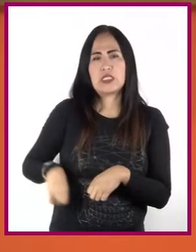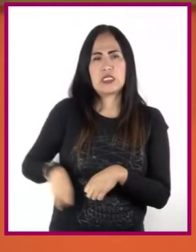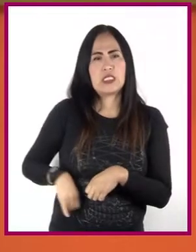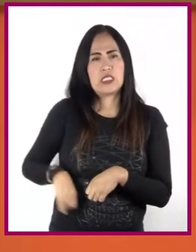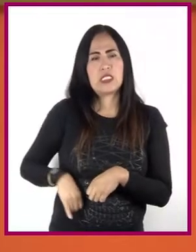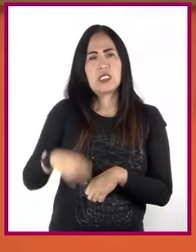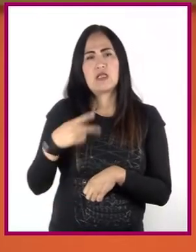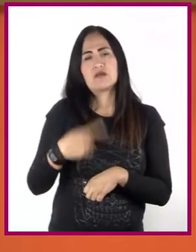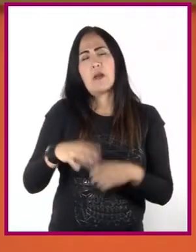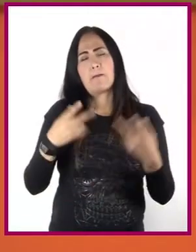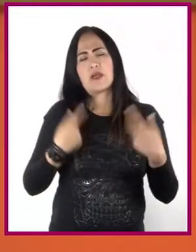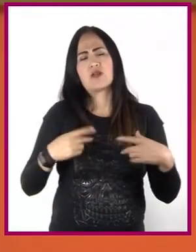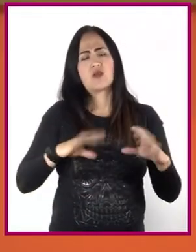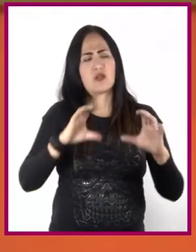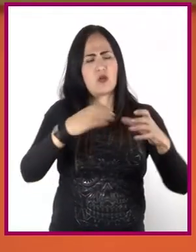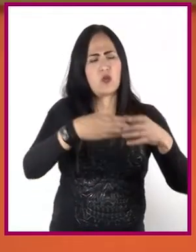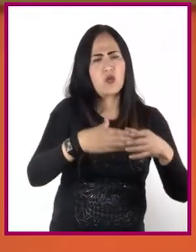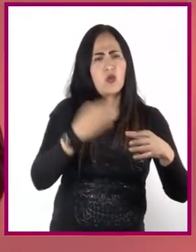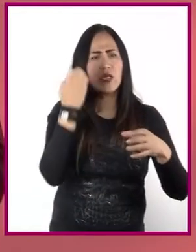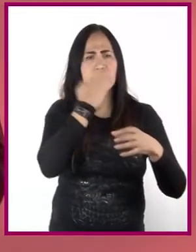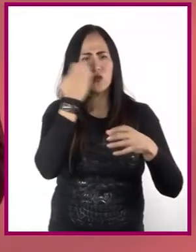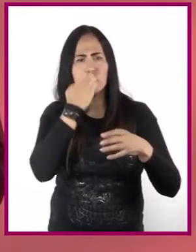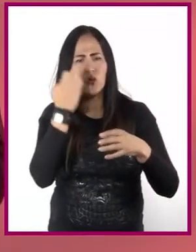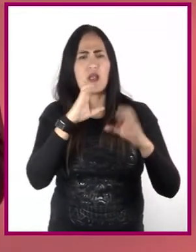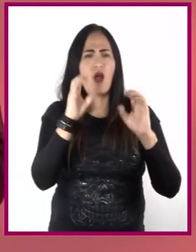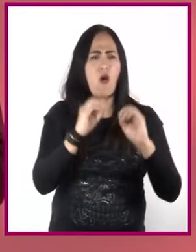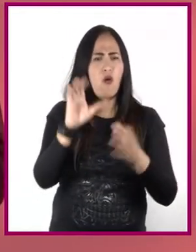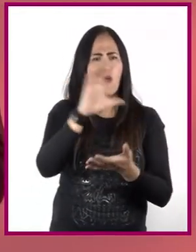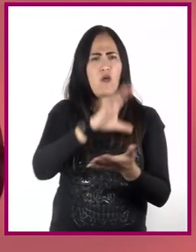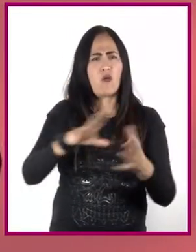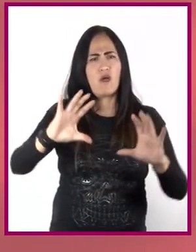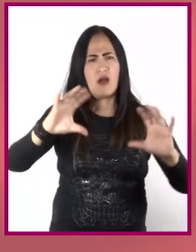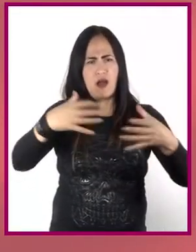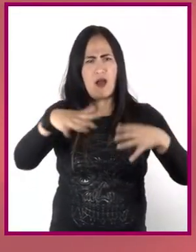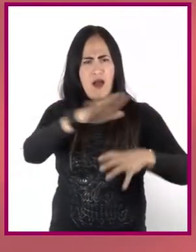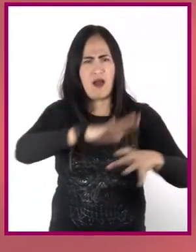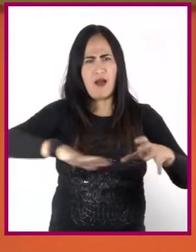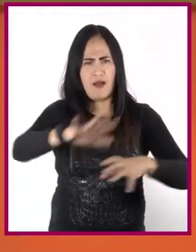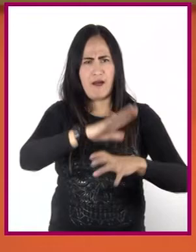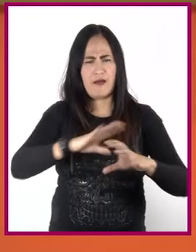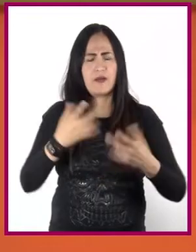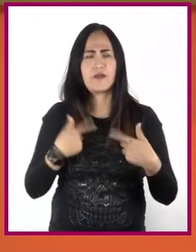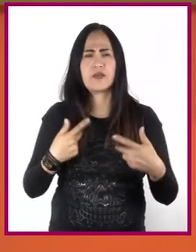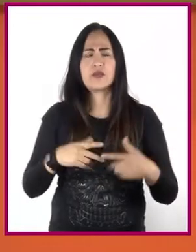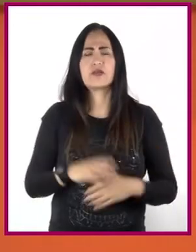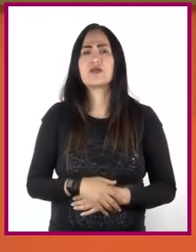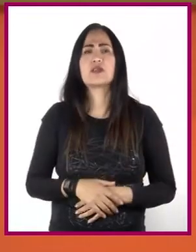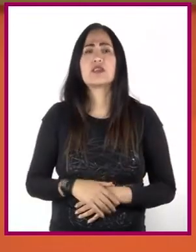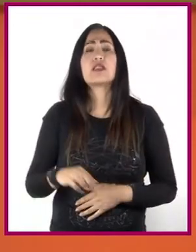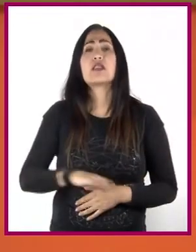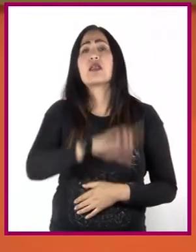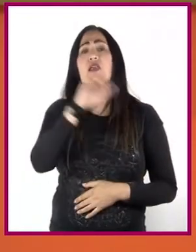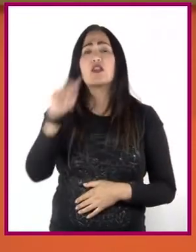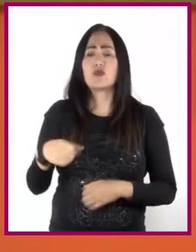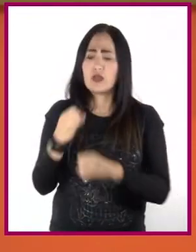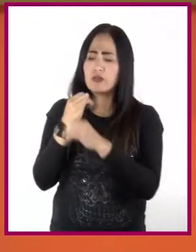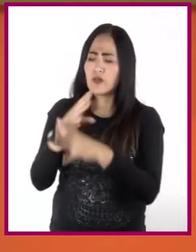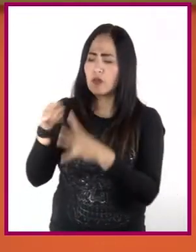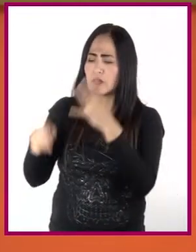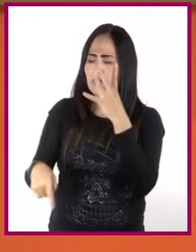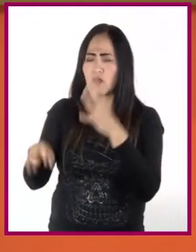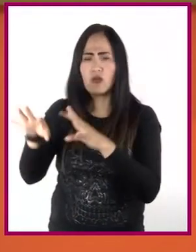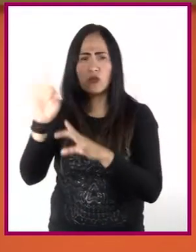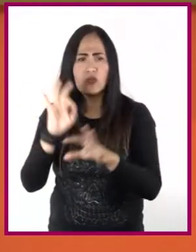de la comunidad escolar y de su localidad. El siguiente paso es recuperar información de diversas fuentes